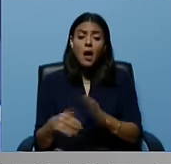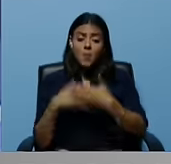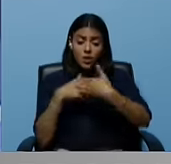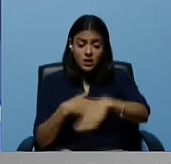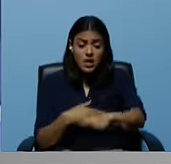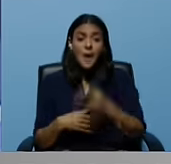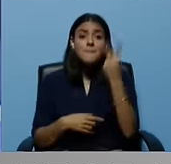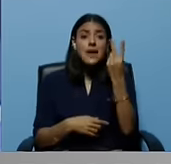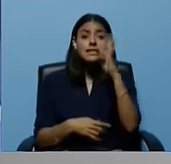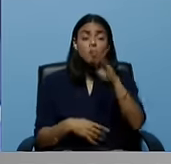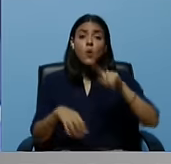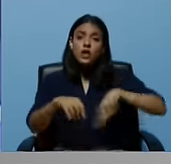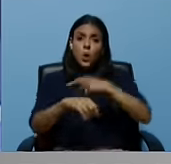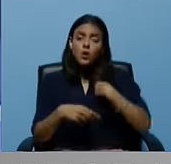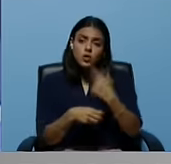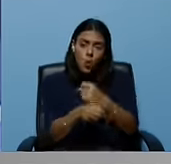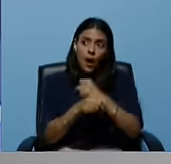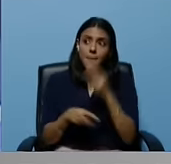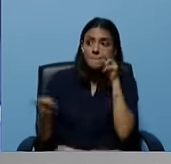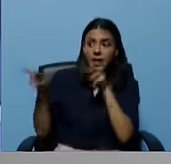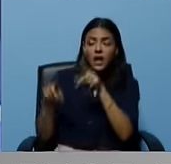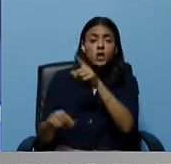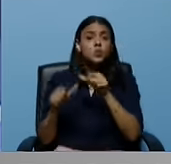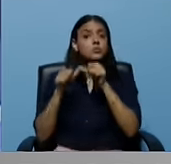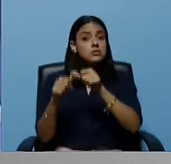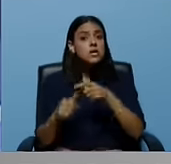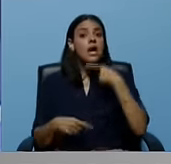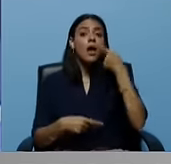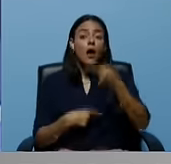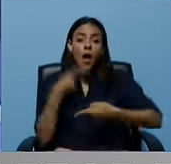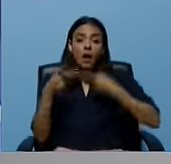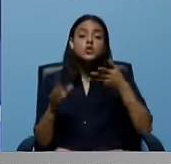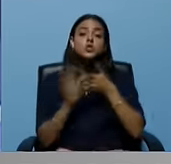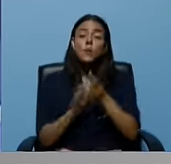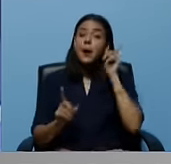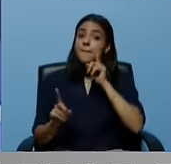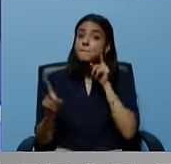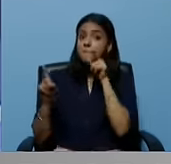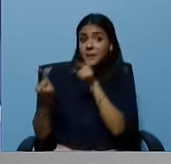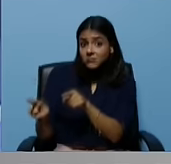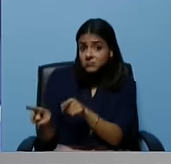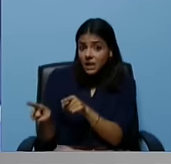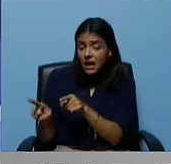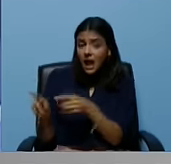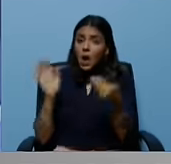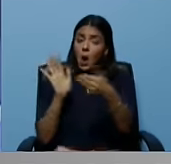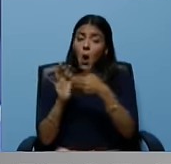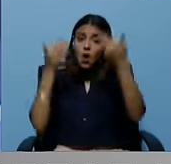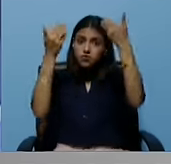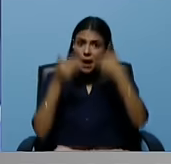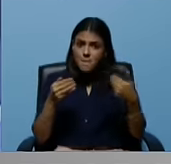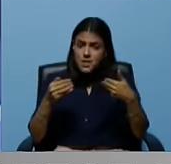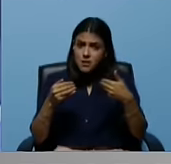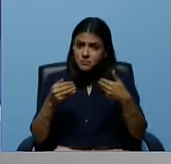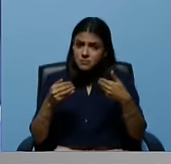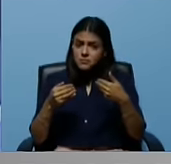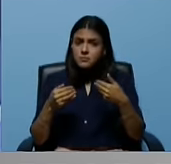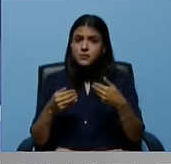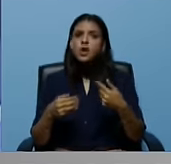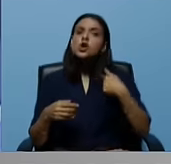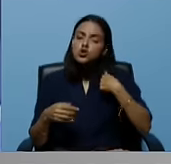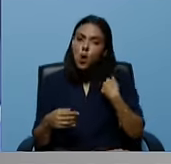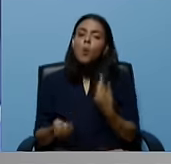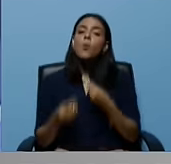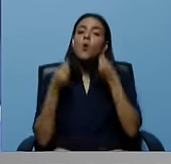horas usted no desmiente esa infausta acusación que ha hecho, voy